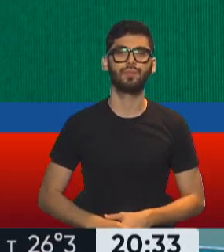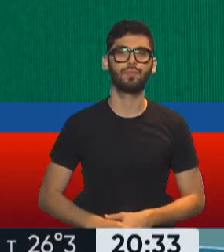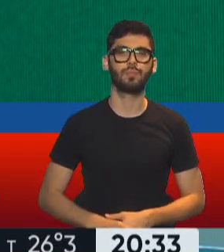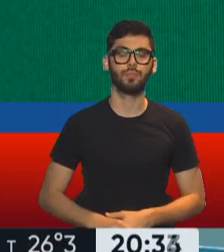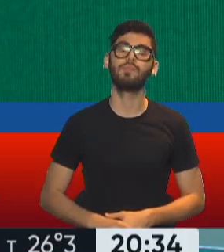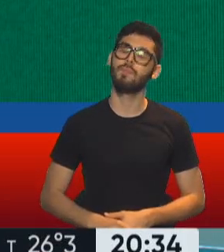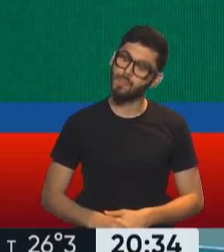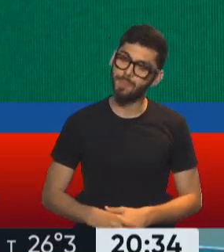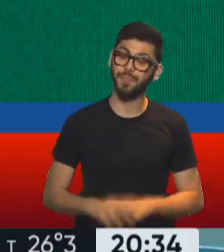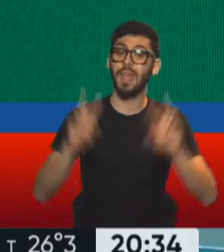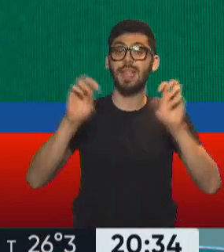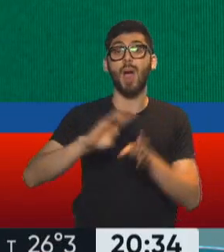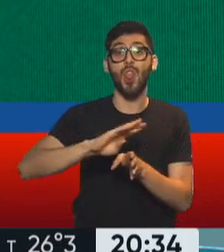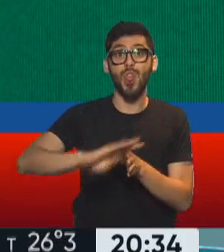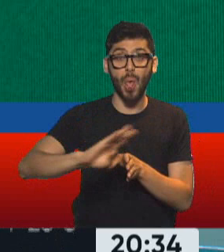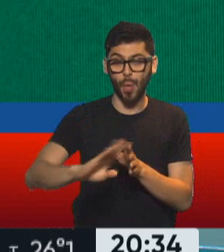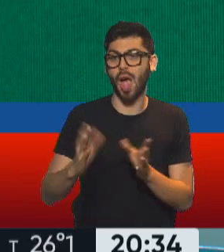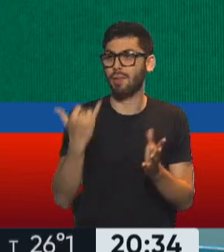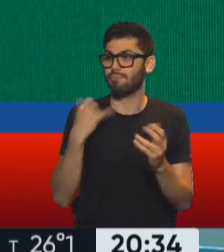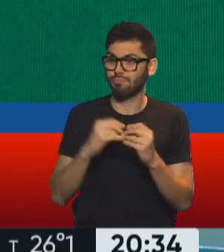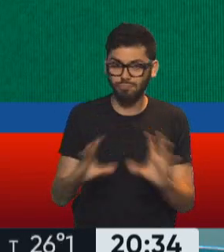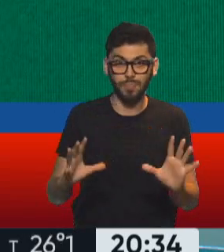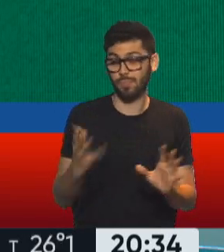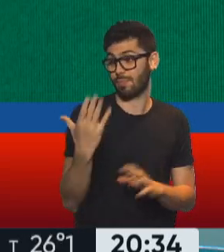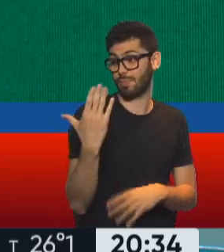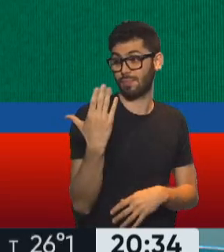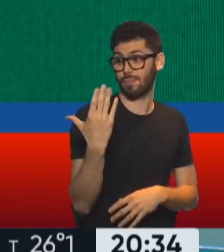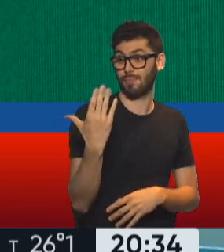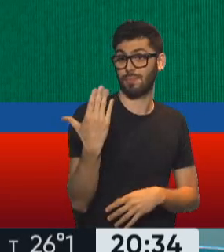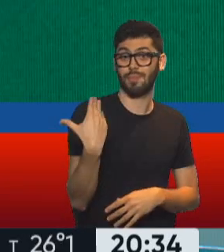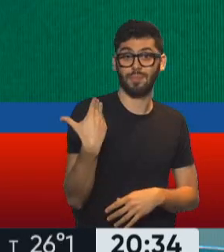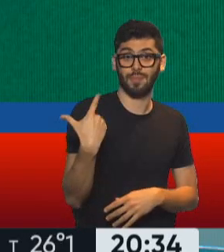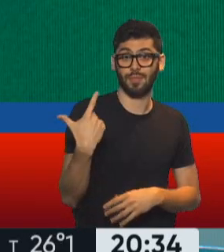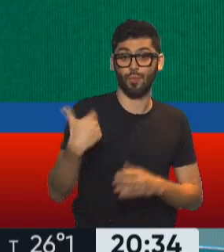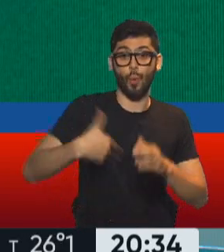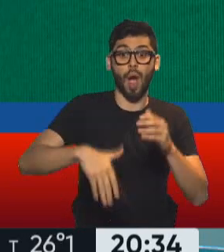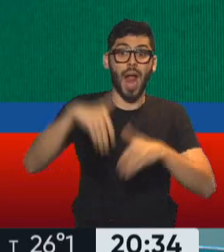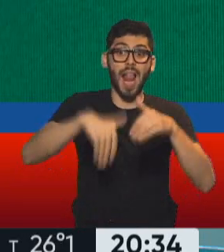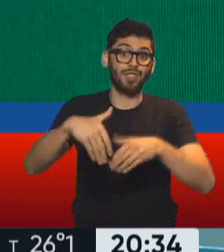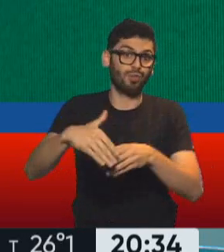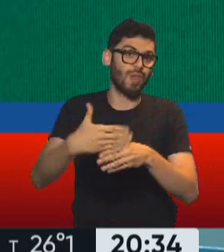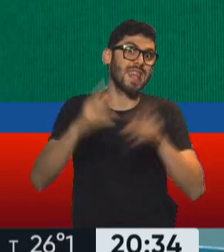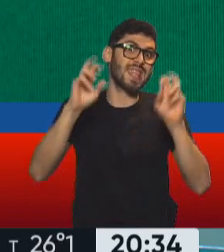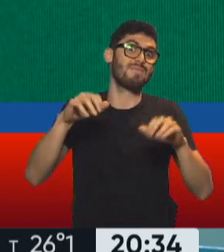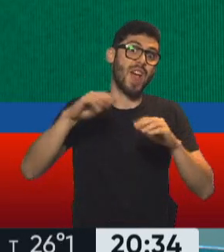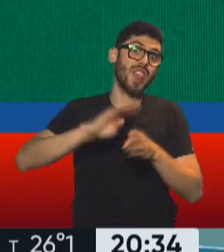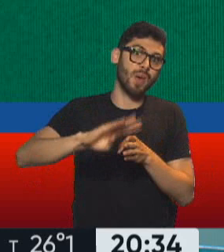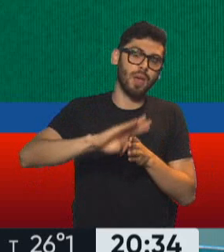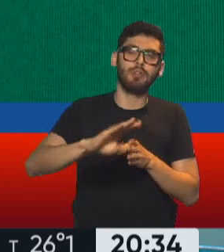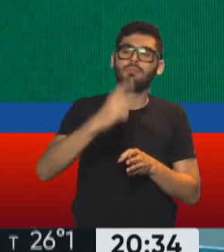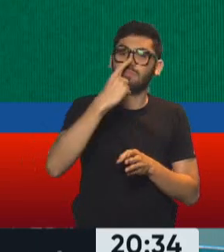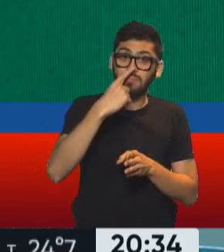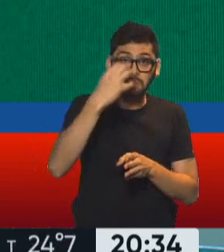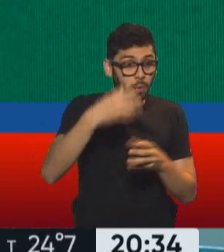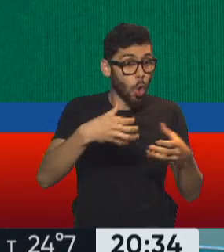Muy bien, el tema de la deuda sobre la mesa en el último tramo del camino a las primarias. Lo interesante es que lo mete en la agenda